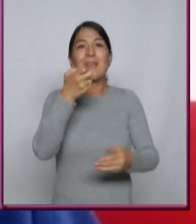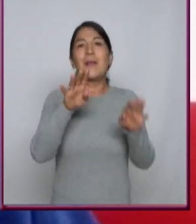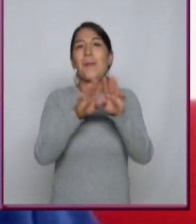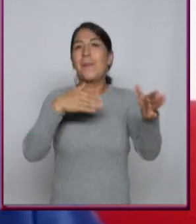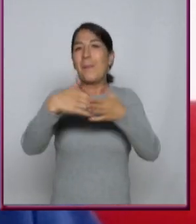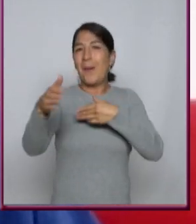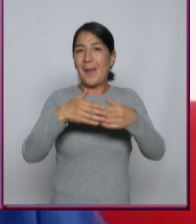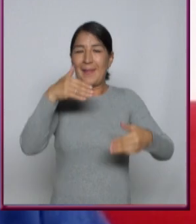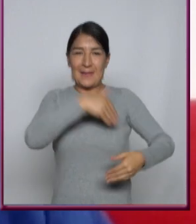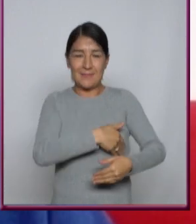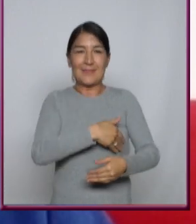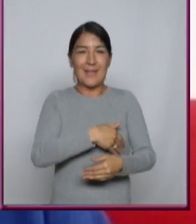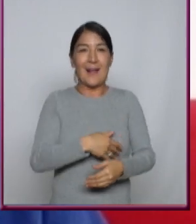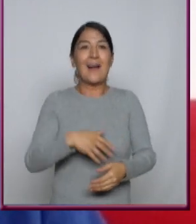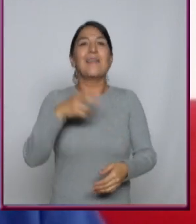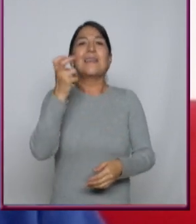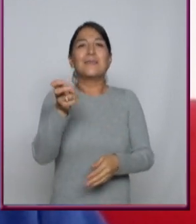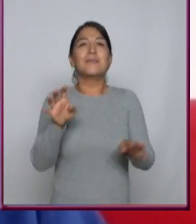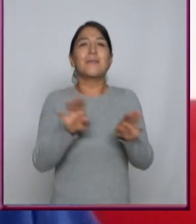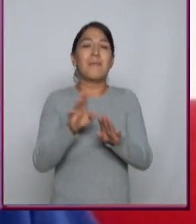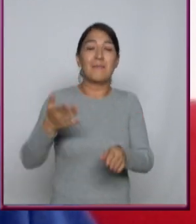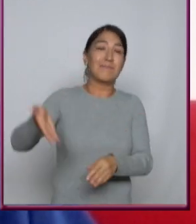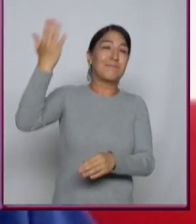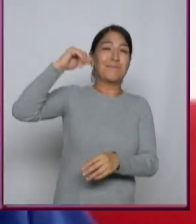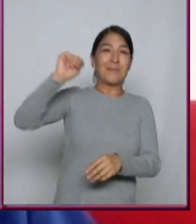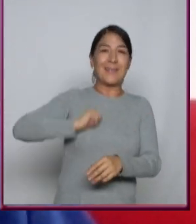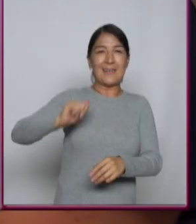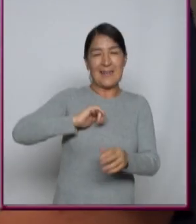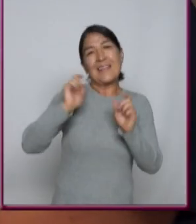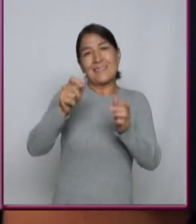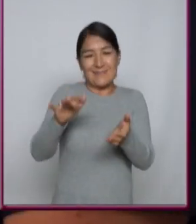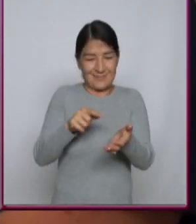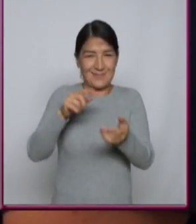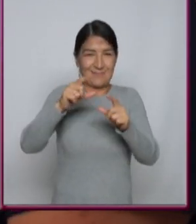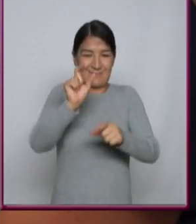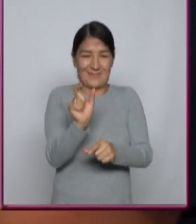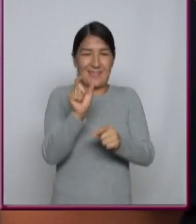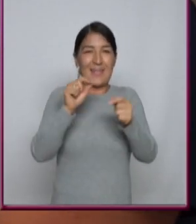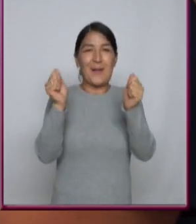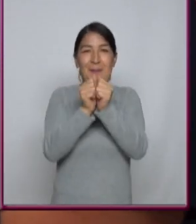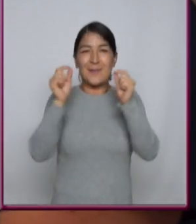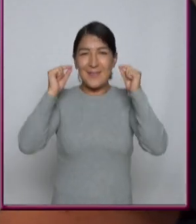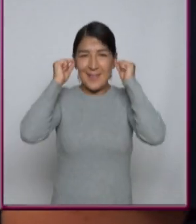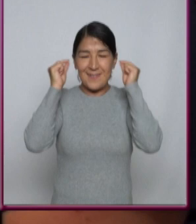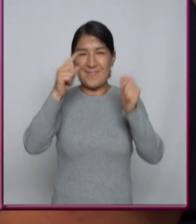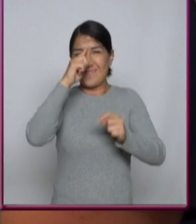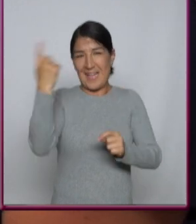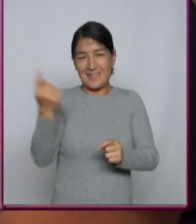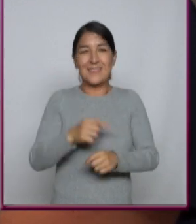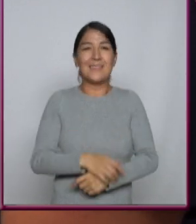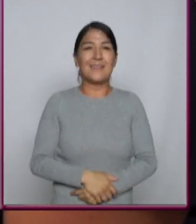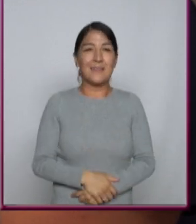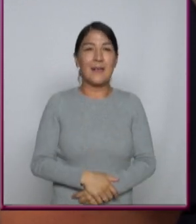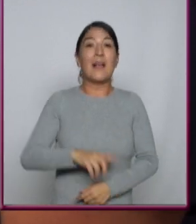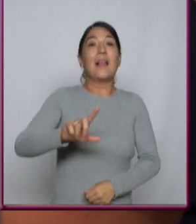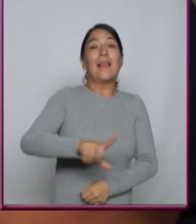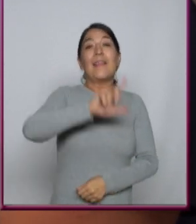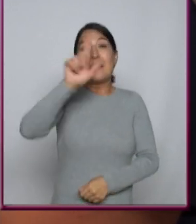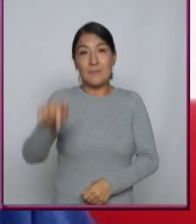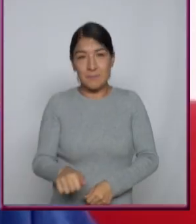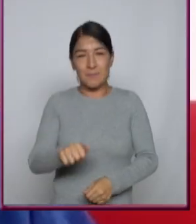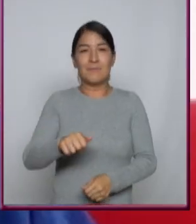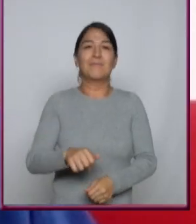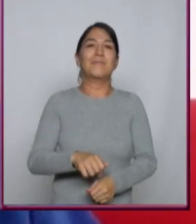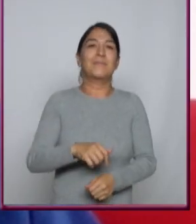¿no? Eso sería como el pasado de los iPods. Exacto. Y después ya en la